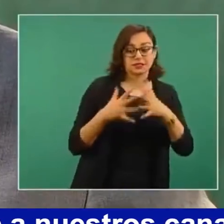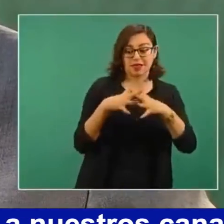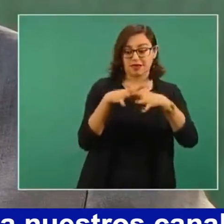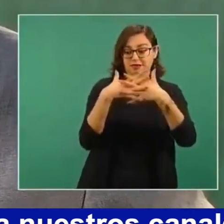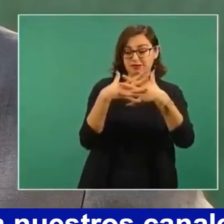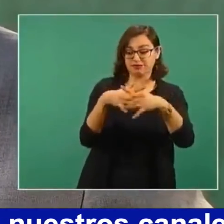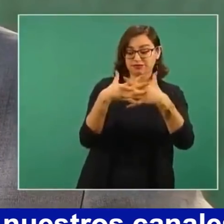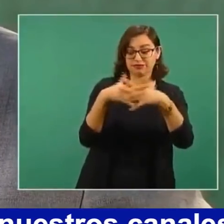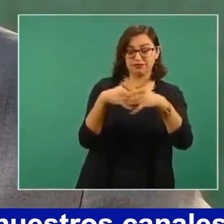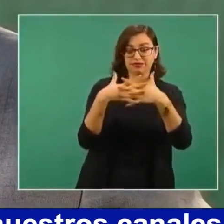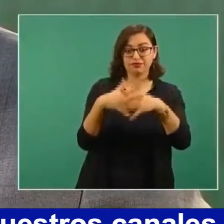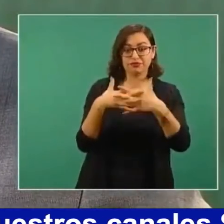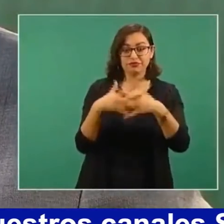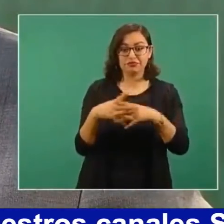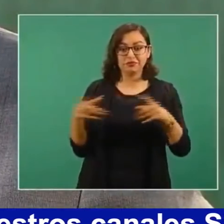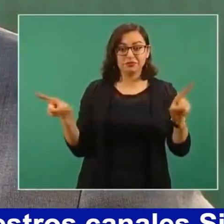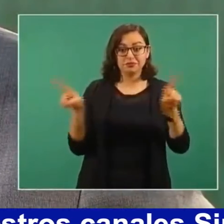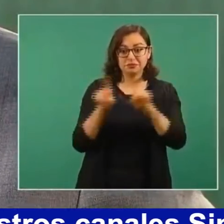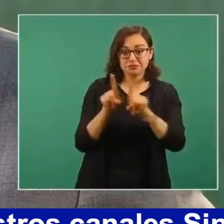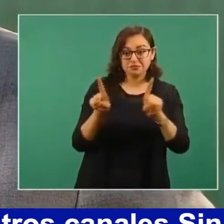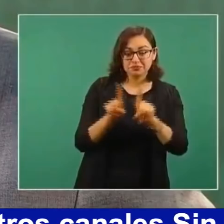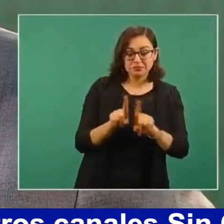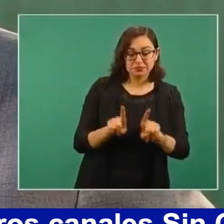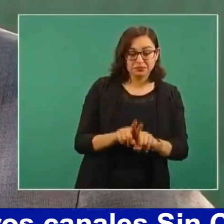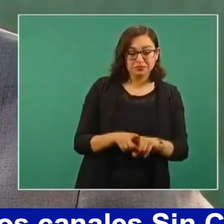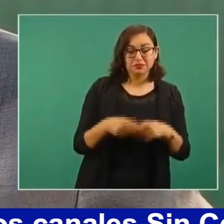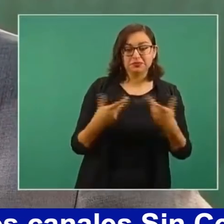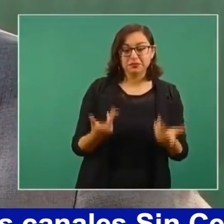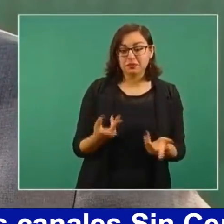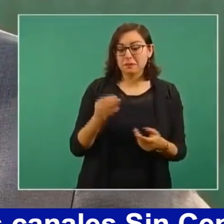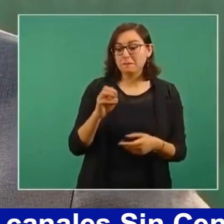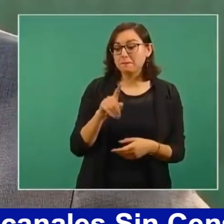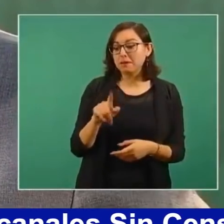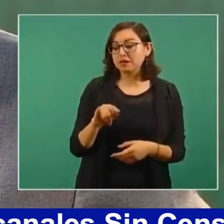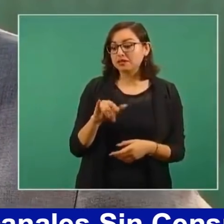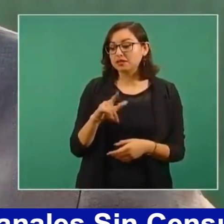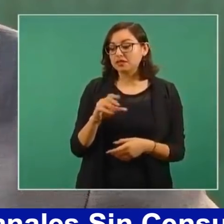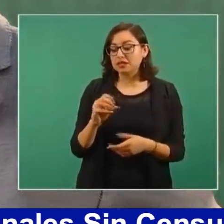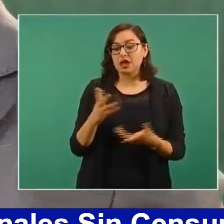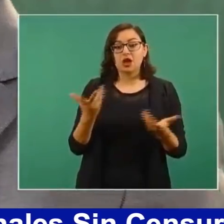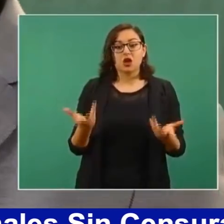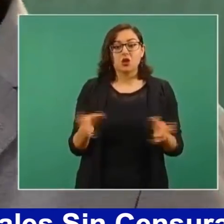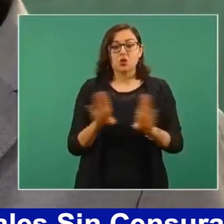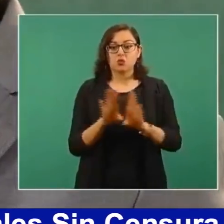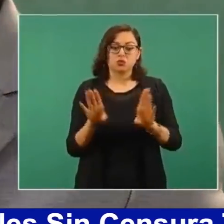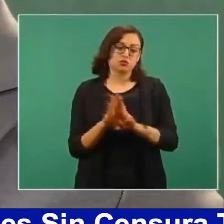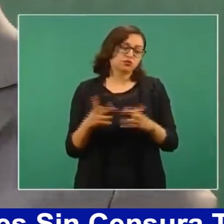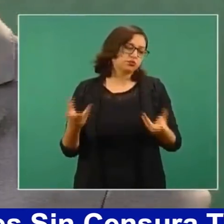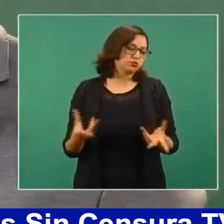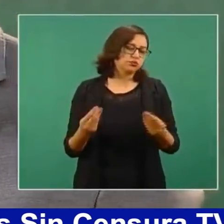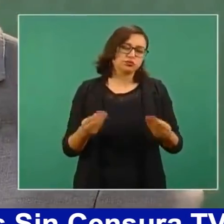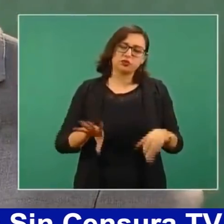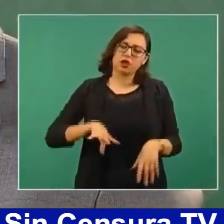con todos los abusos que se cometieron, como son las